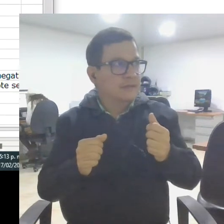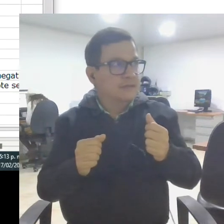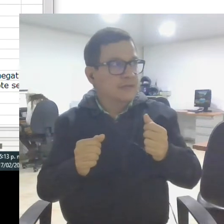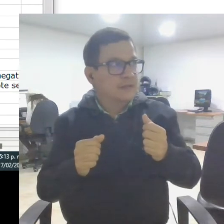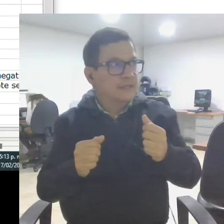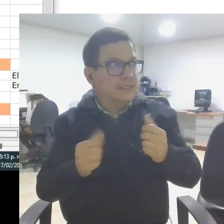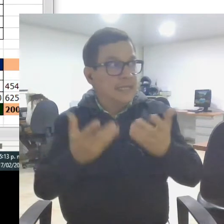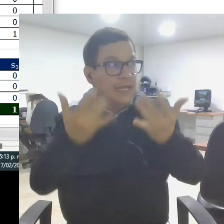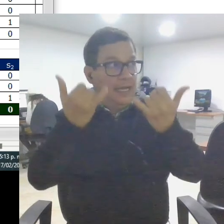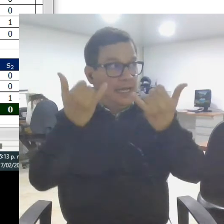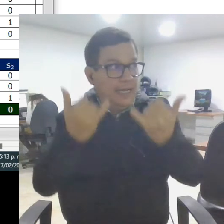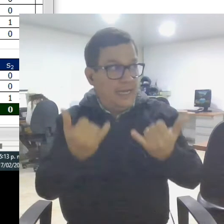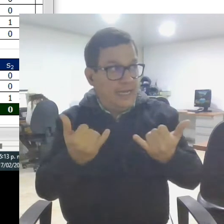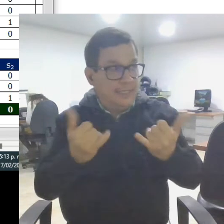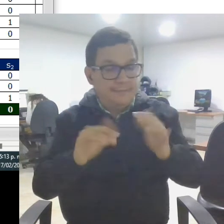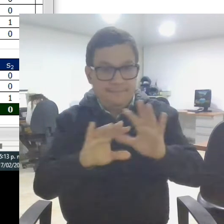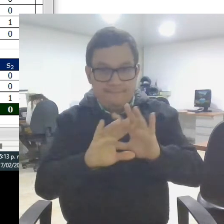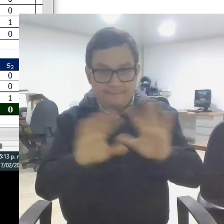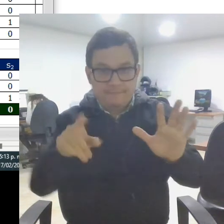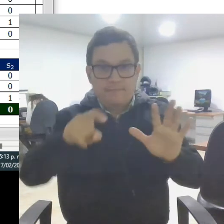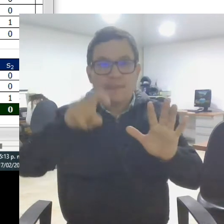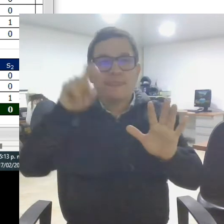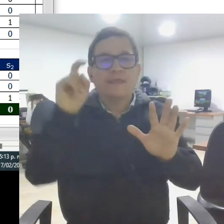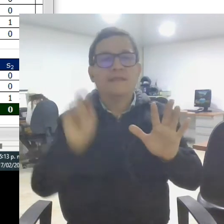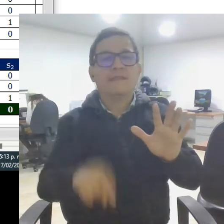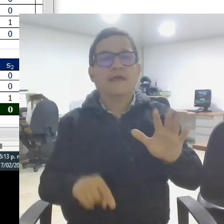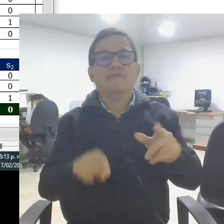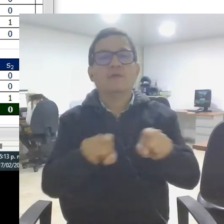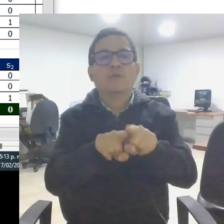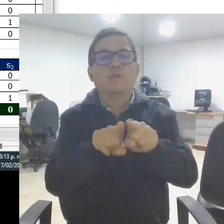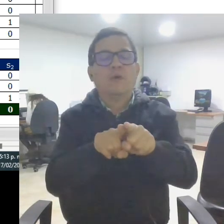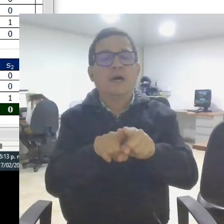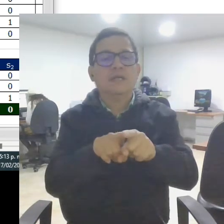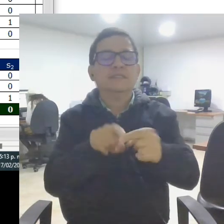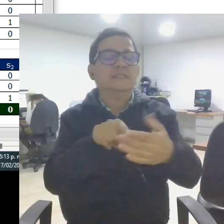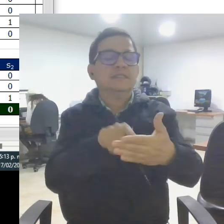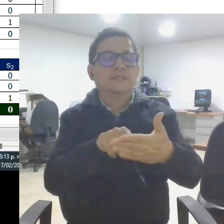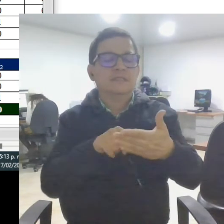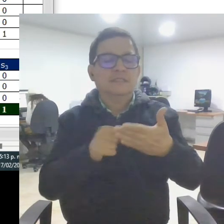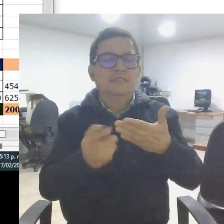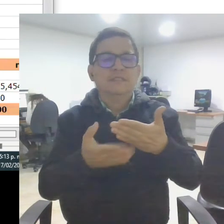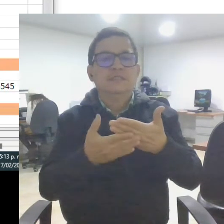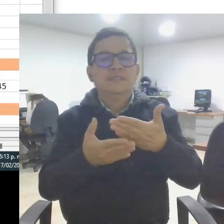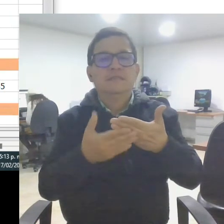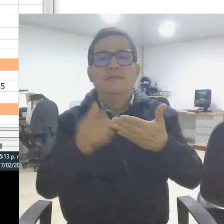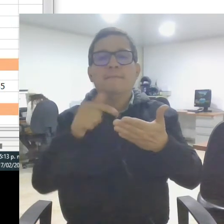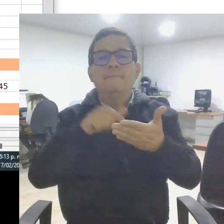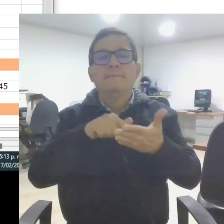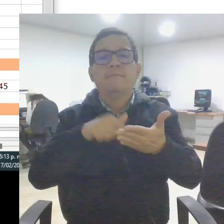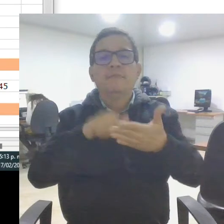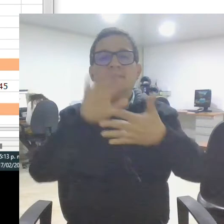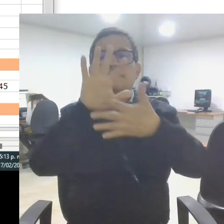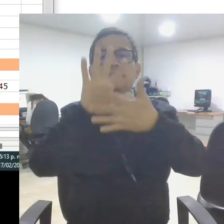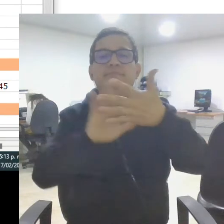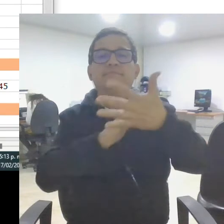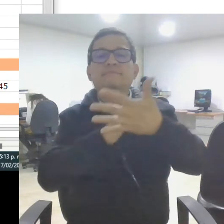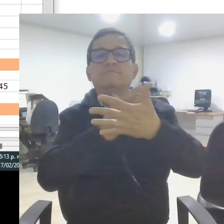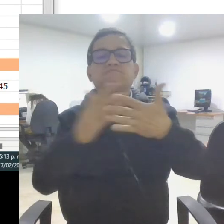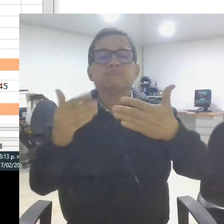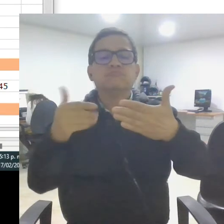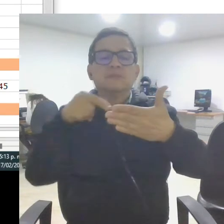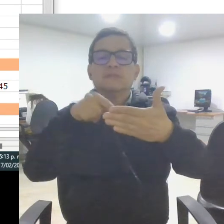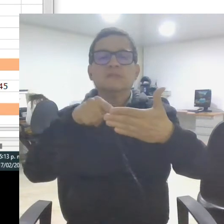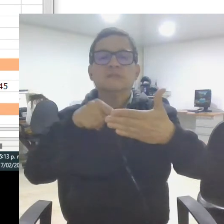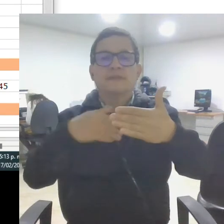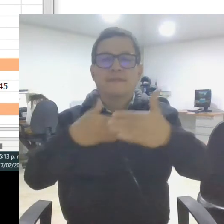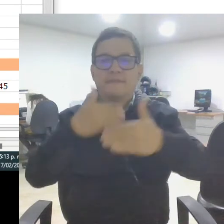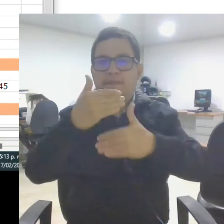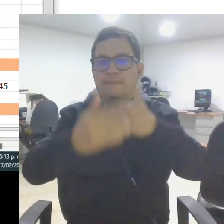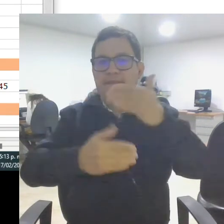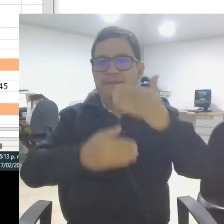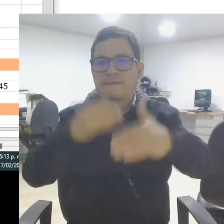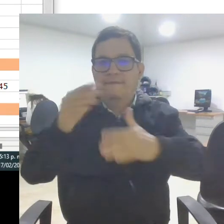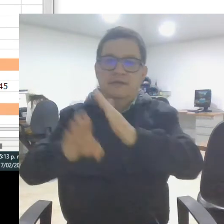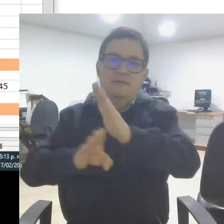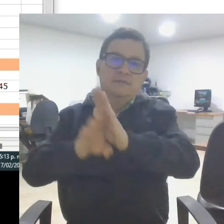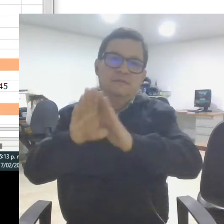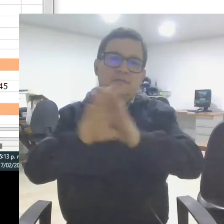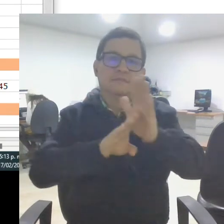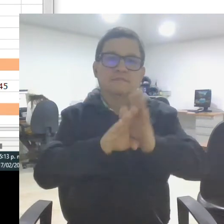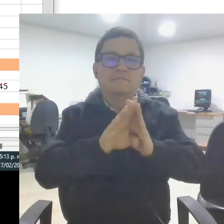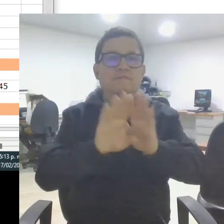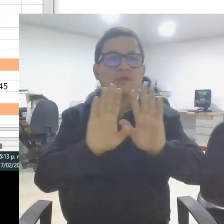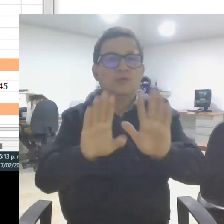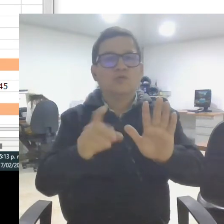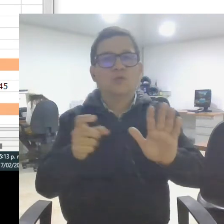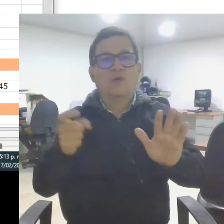Ahora bien, debemos tener en cuenta que para nuestra matriz y el desarrollo a través del sistema